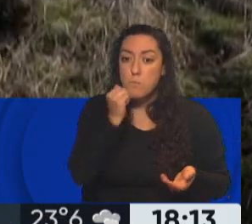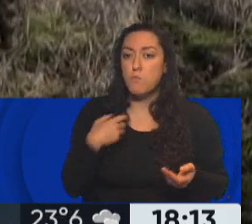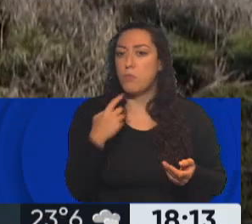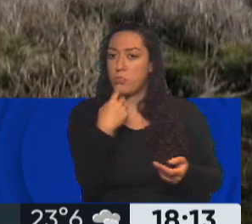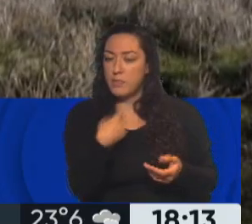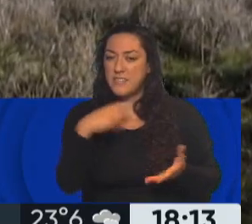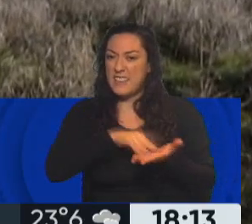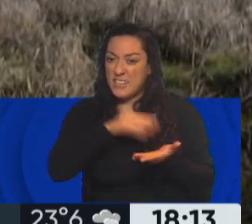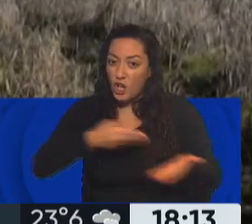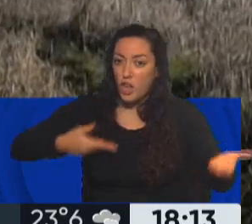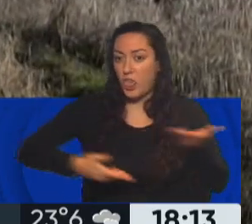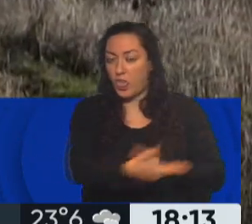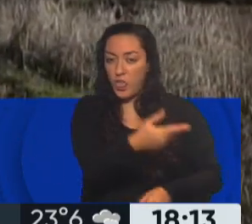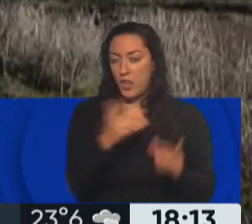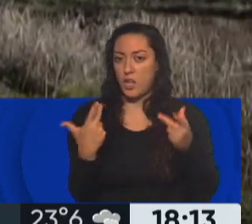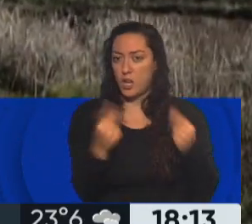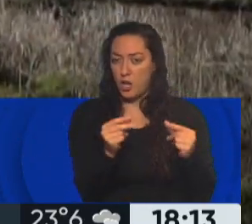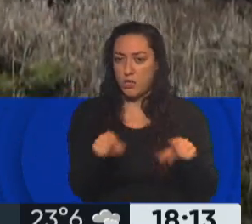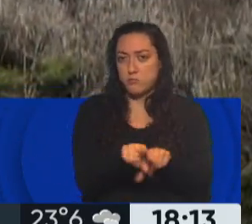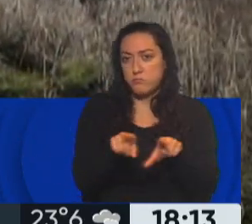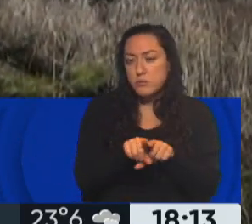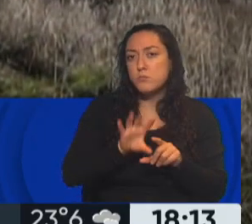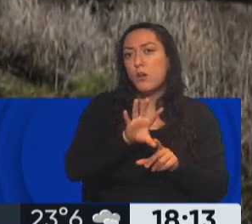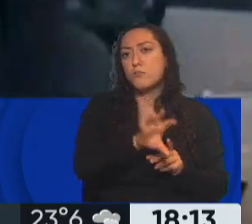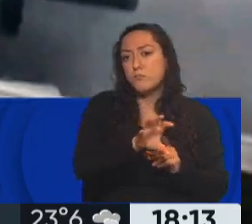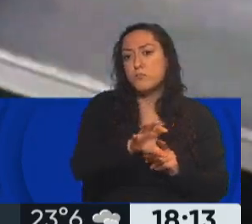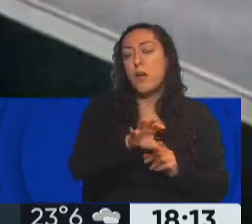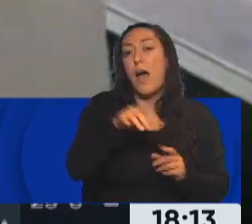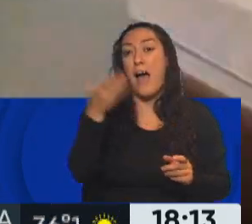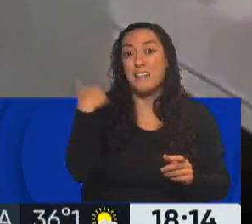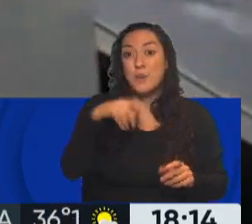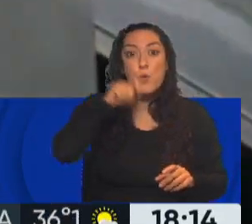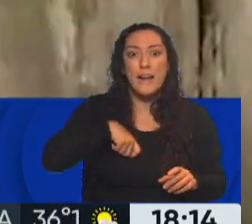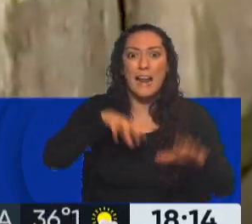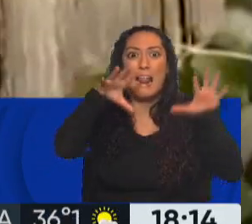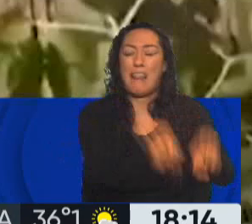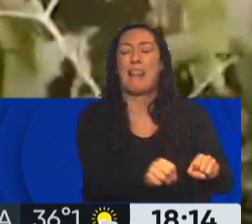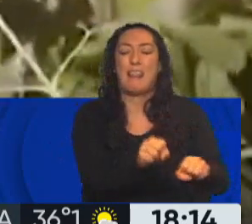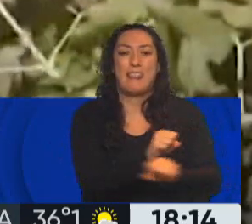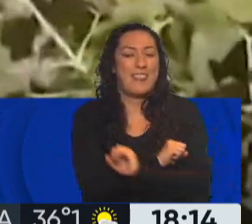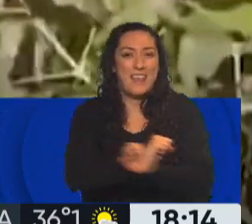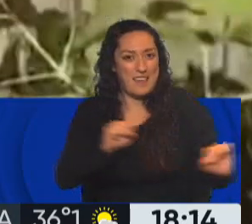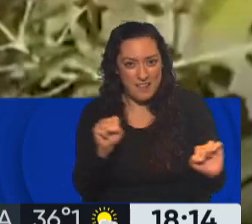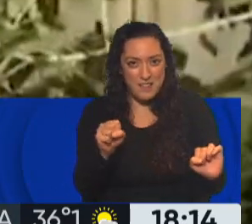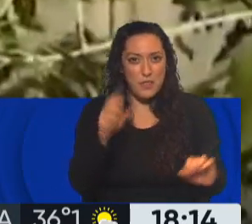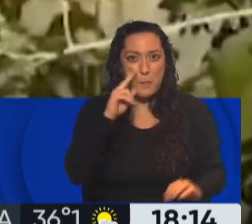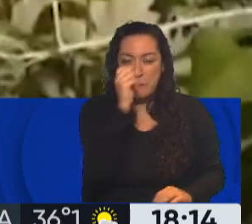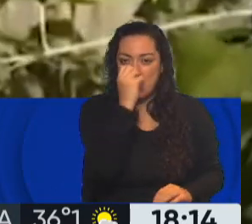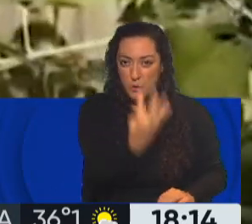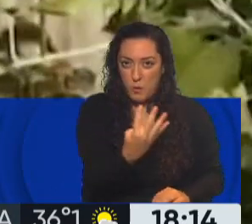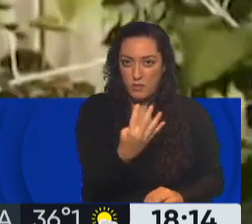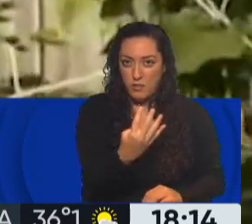de territorios por las porciones de la provincia rusa de Kursk que Ucrania capturó en una sorpresiva y desesperada incursión en